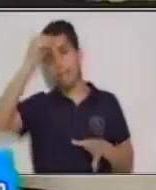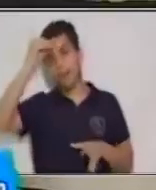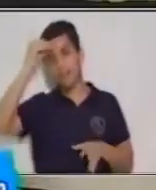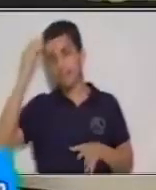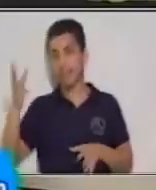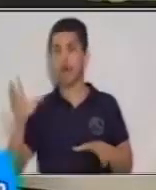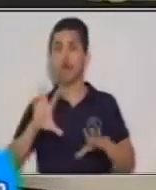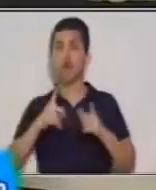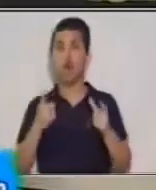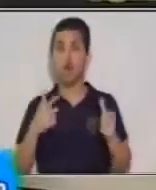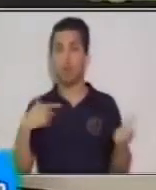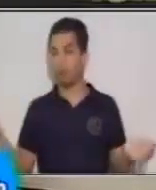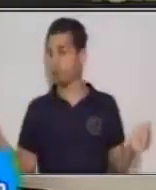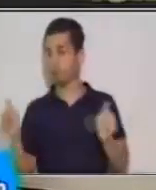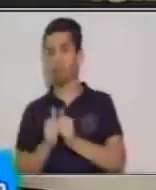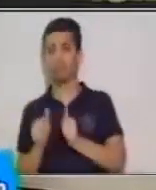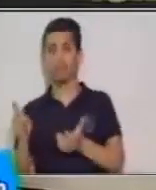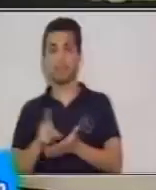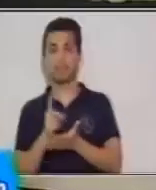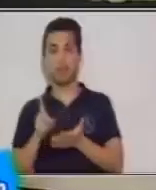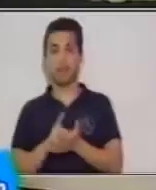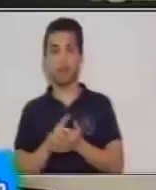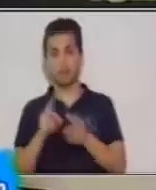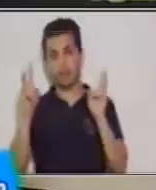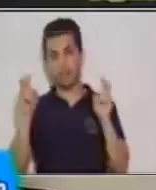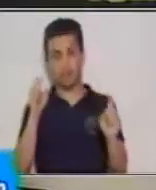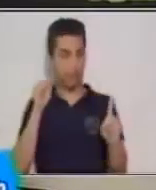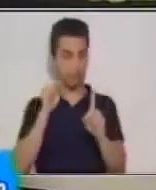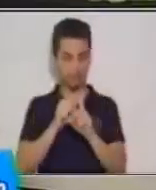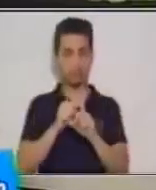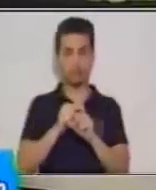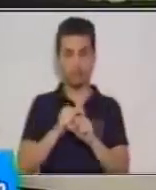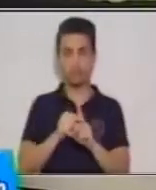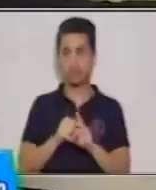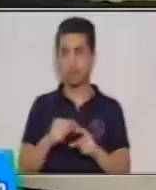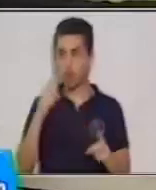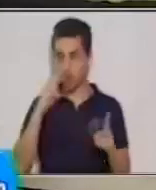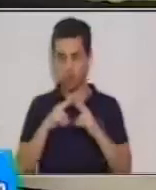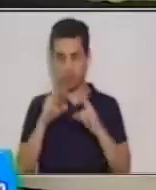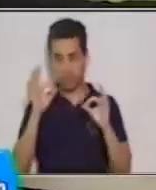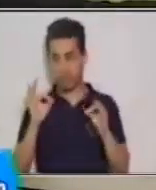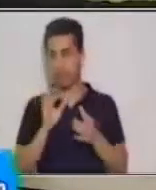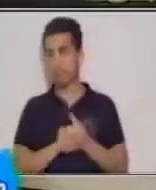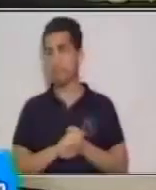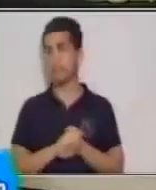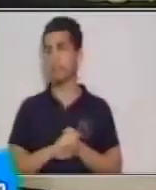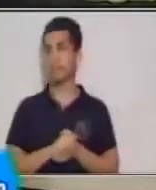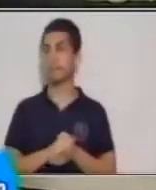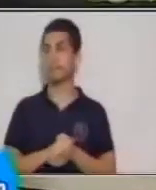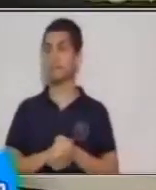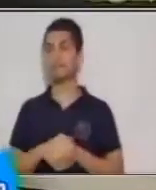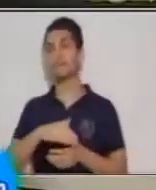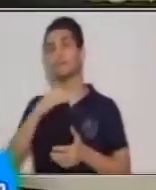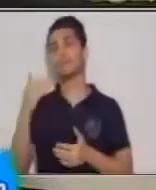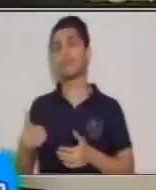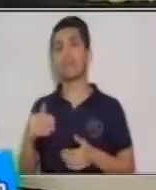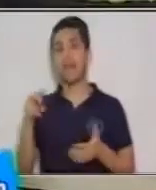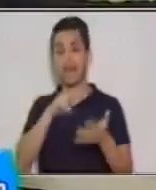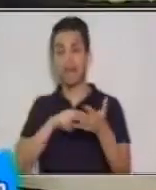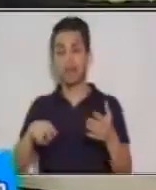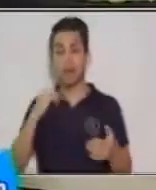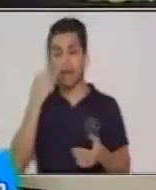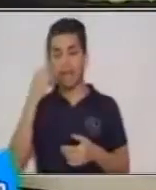y conocer de un tema específico, pero conocerlo bien. Si hago una lectura